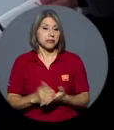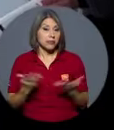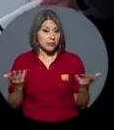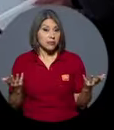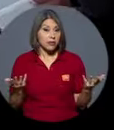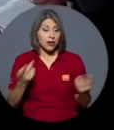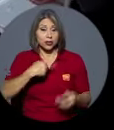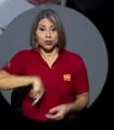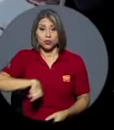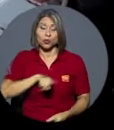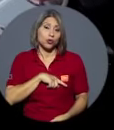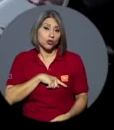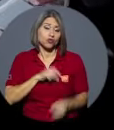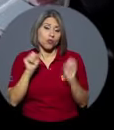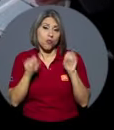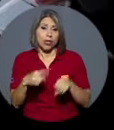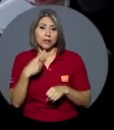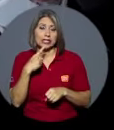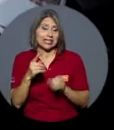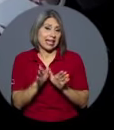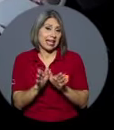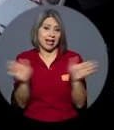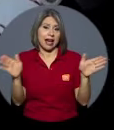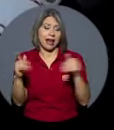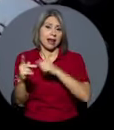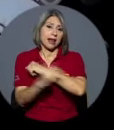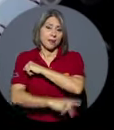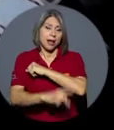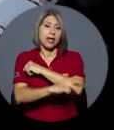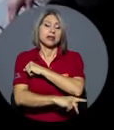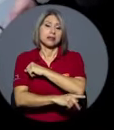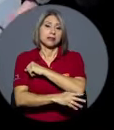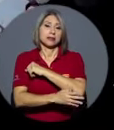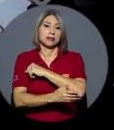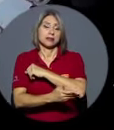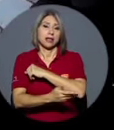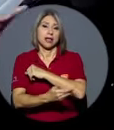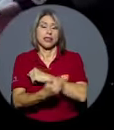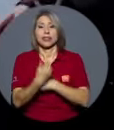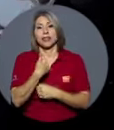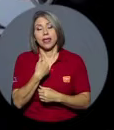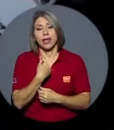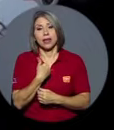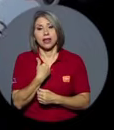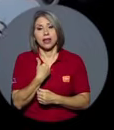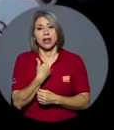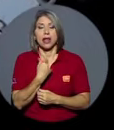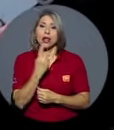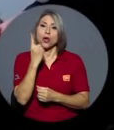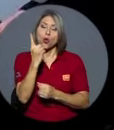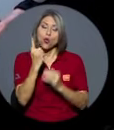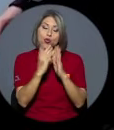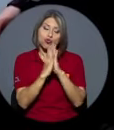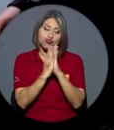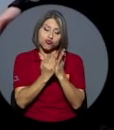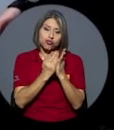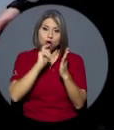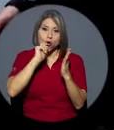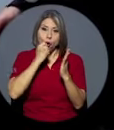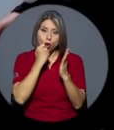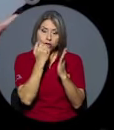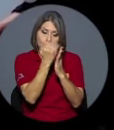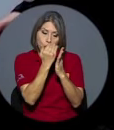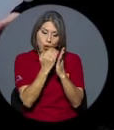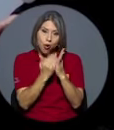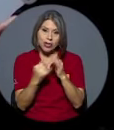un u otro, nosotros podemos decir que en general el país tiene un código